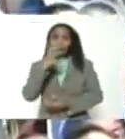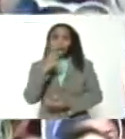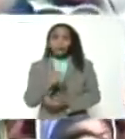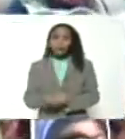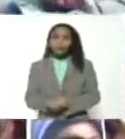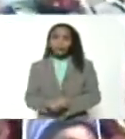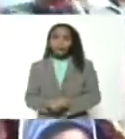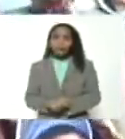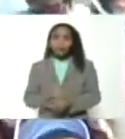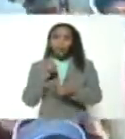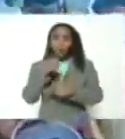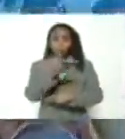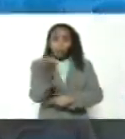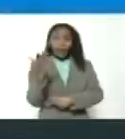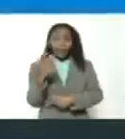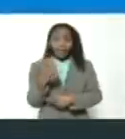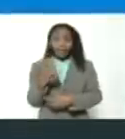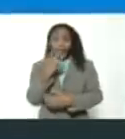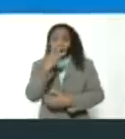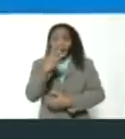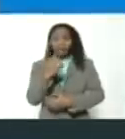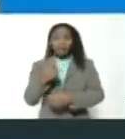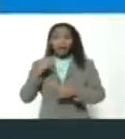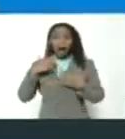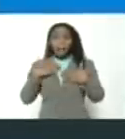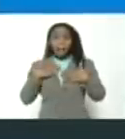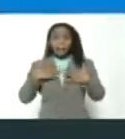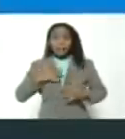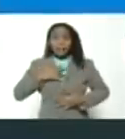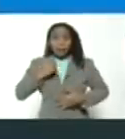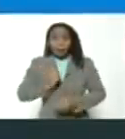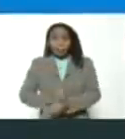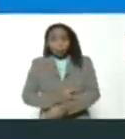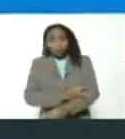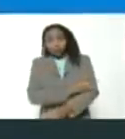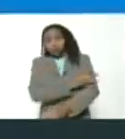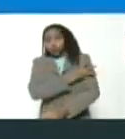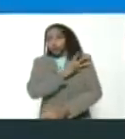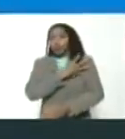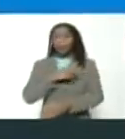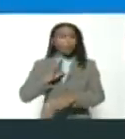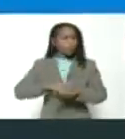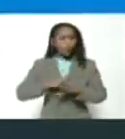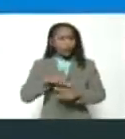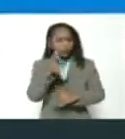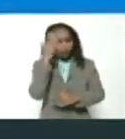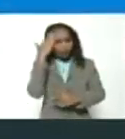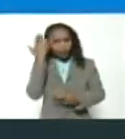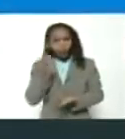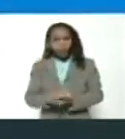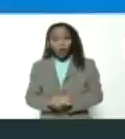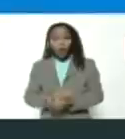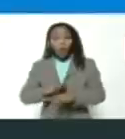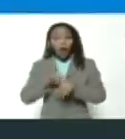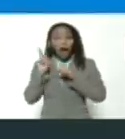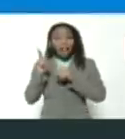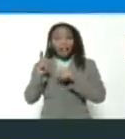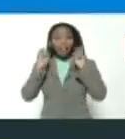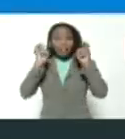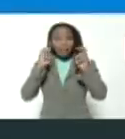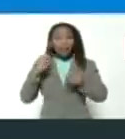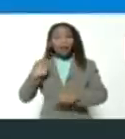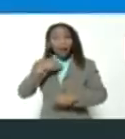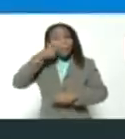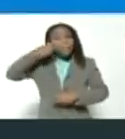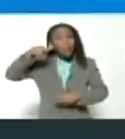Ustedes gritan esa consigna y a mí se me espeluca el cuerpo. ¿Ustedes saben por qué? Porque esa era la consigna del pueblo